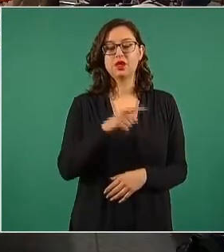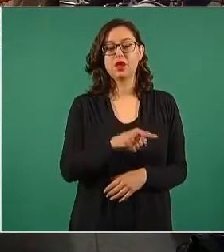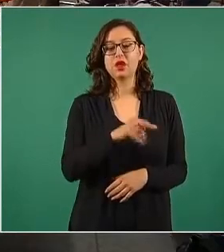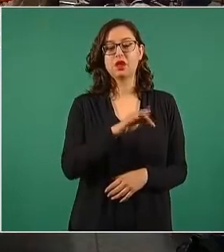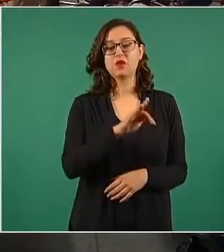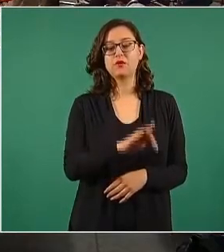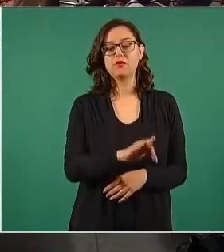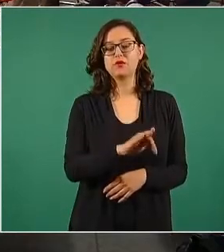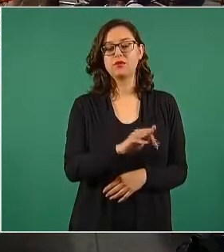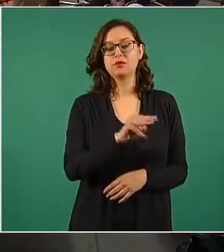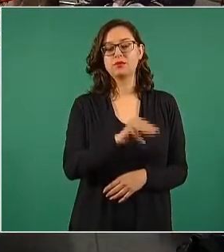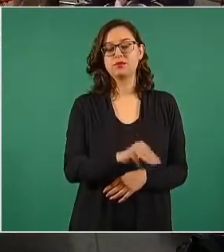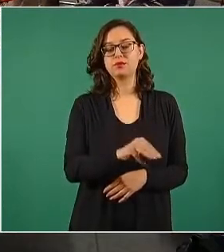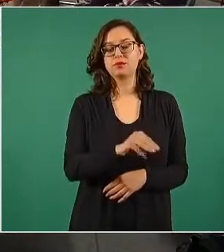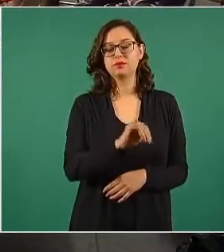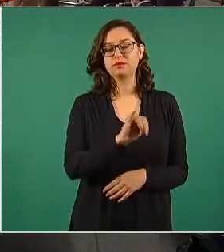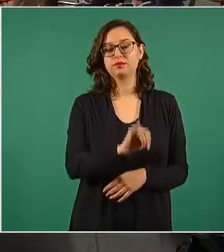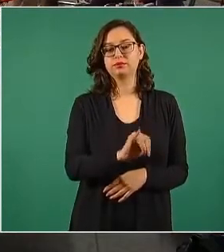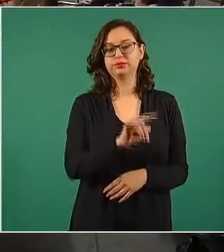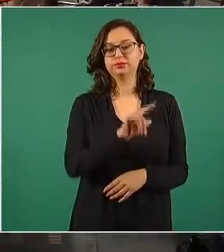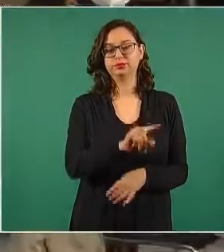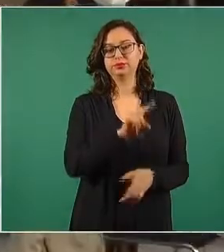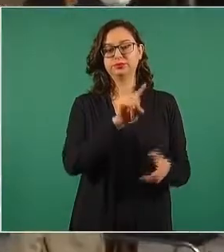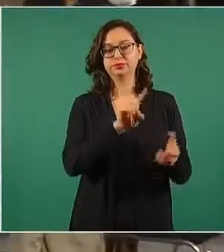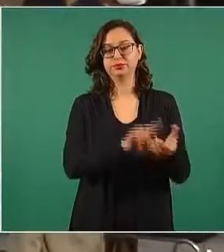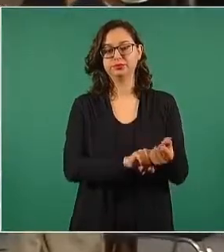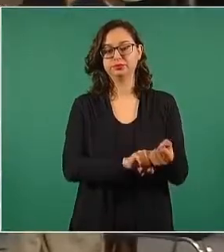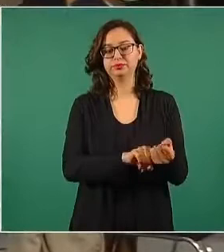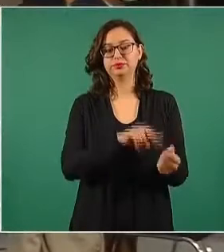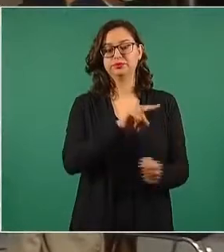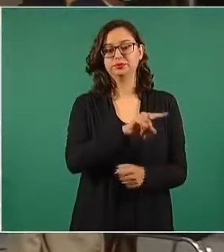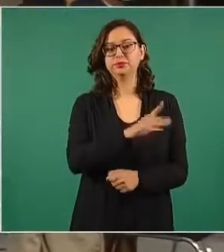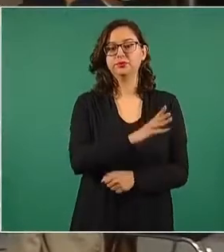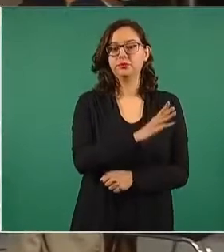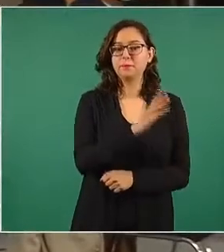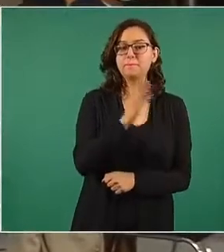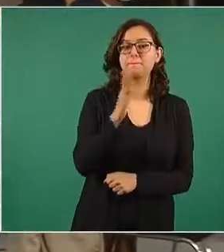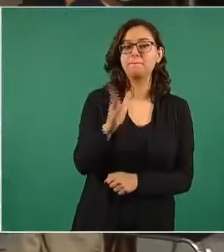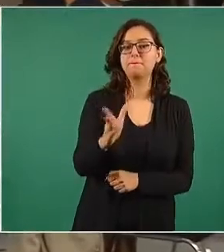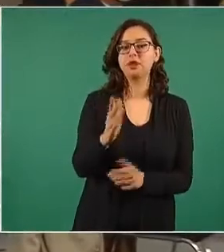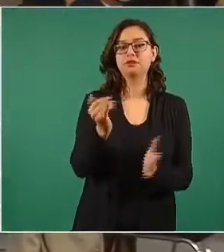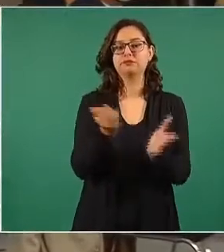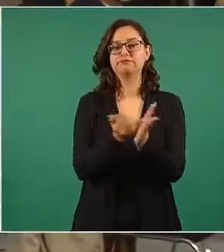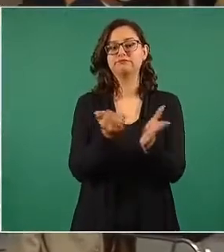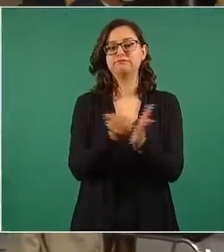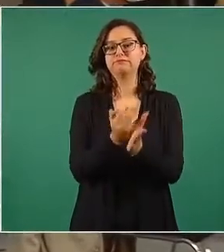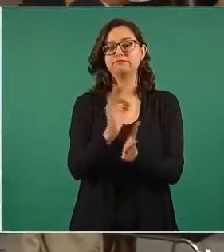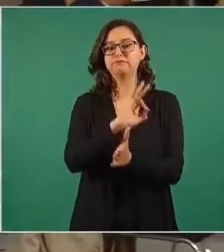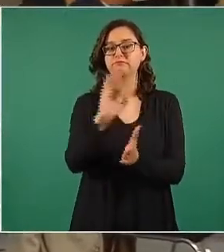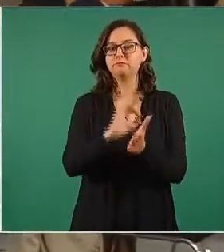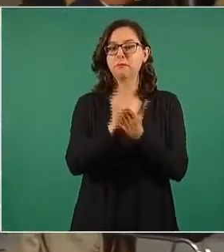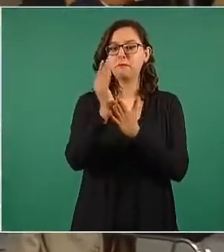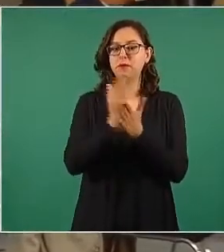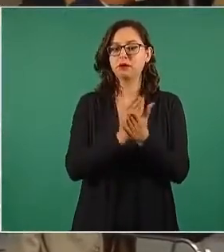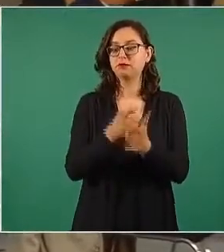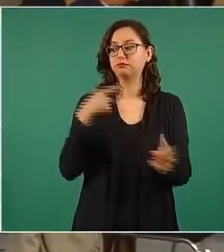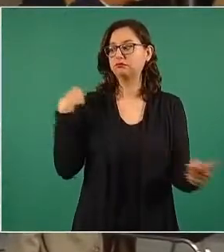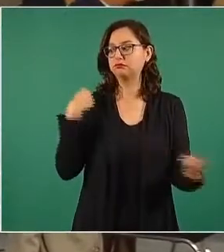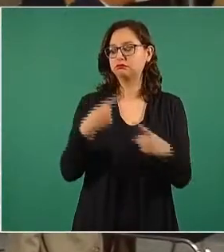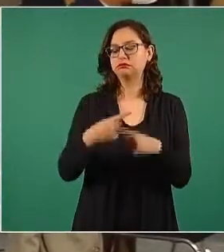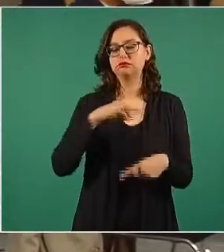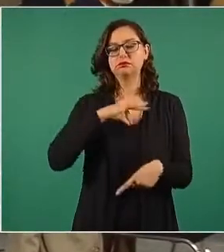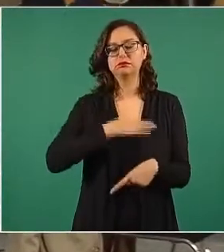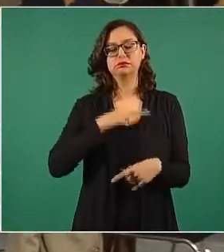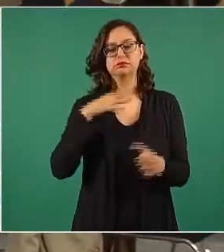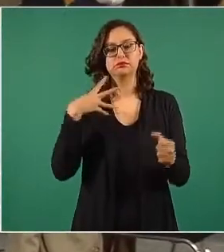Monetario Internacional pide a su gobierno más apoyo fiscal para enfrentar la pandemia